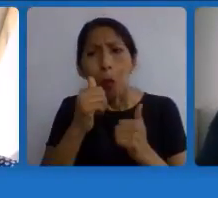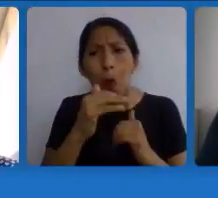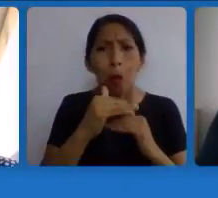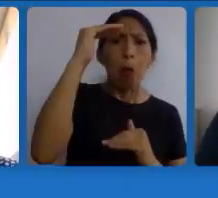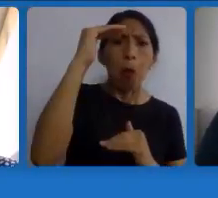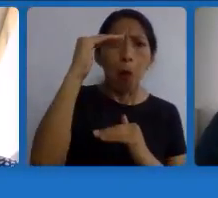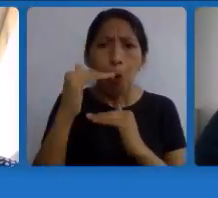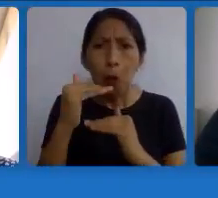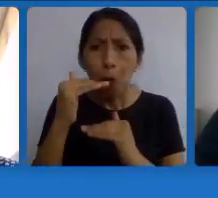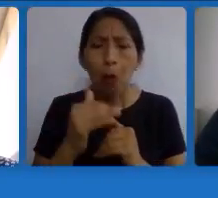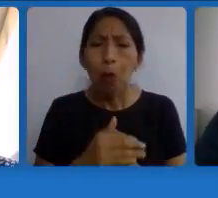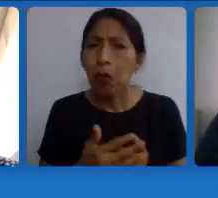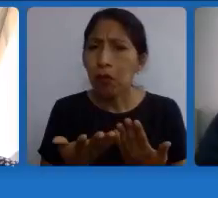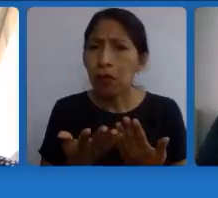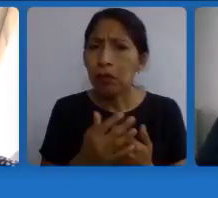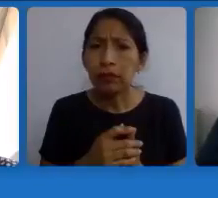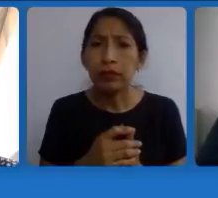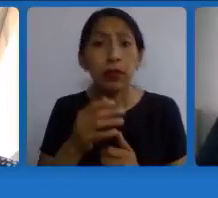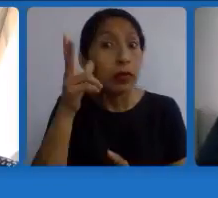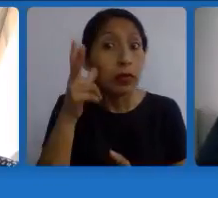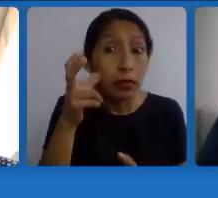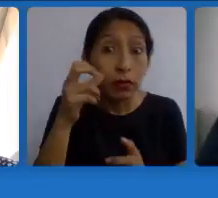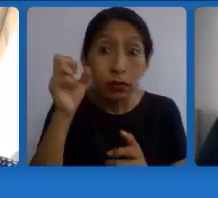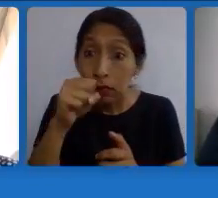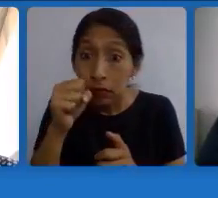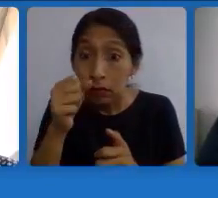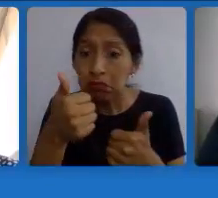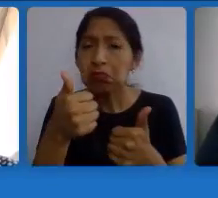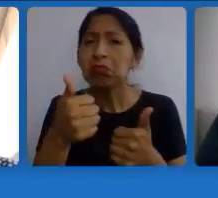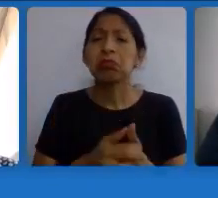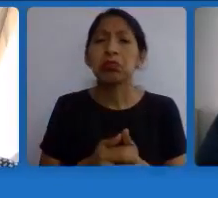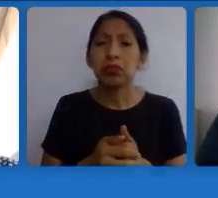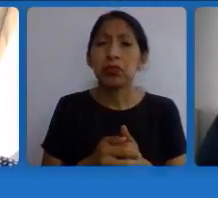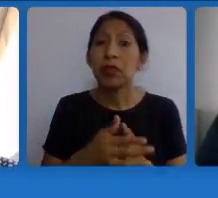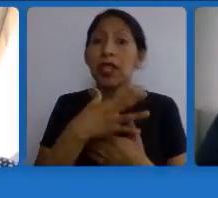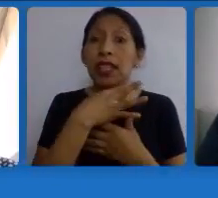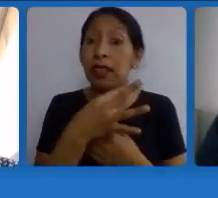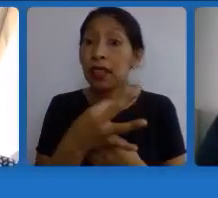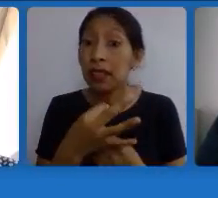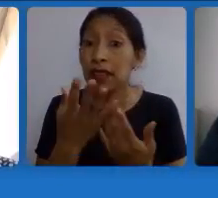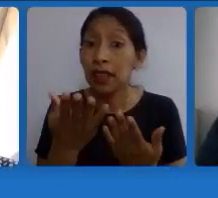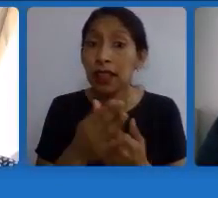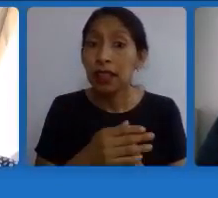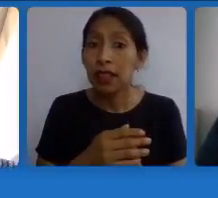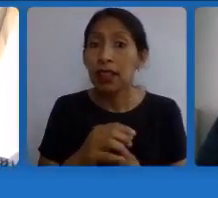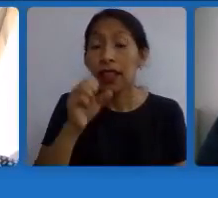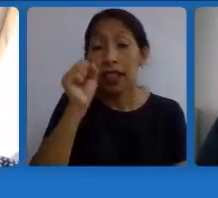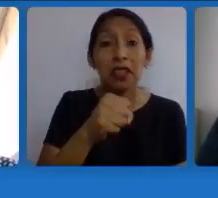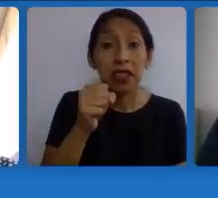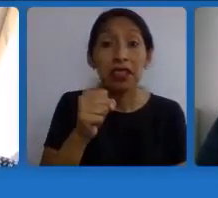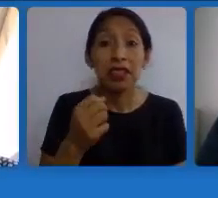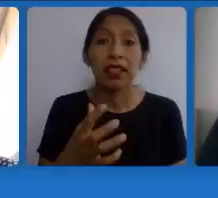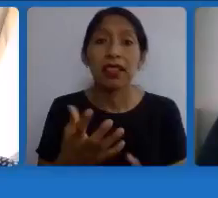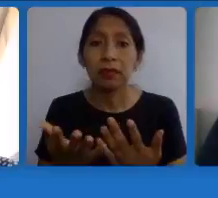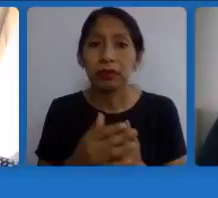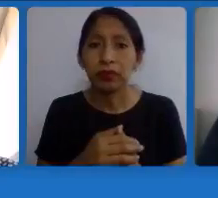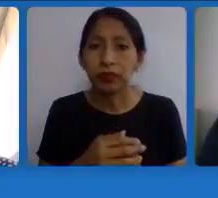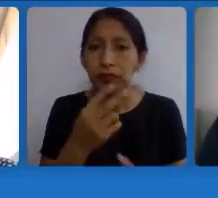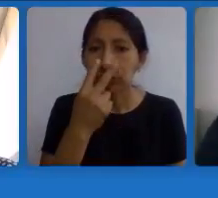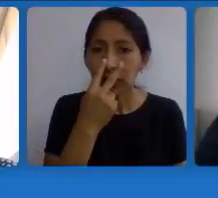Interesante. ¿Se escucha, perdón, Fiorella? Sí, se escucha. Perfecto, sí, interesante. En realidad, como hemos visto, si bien